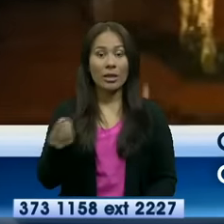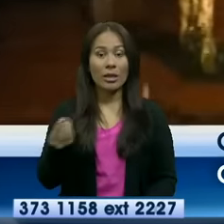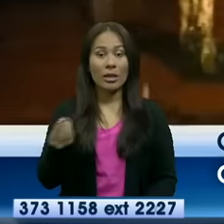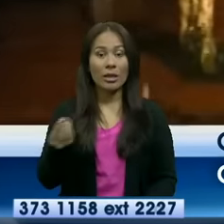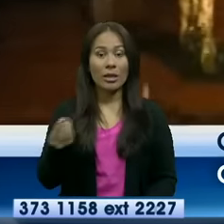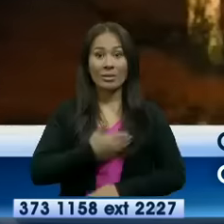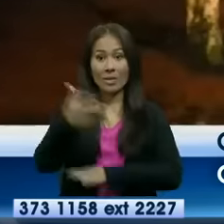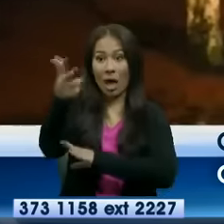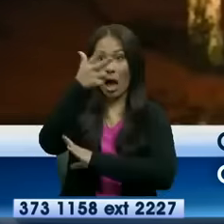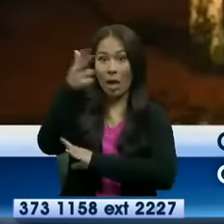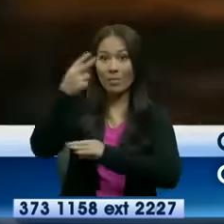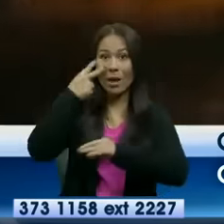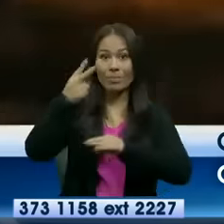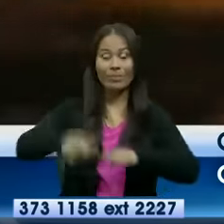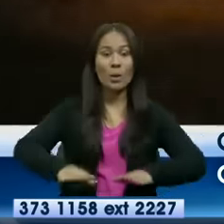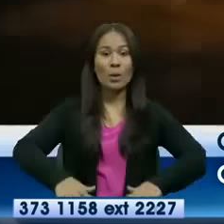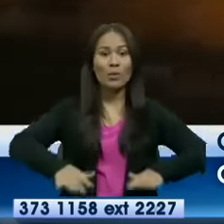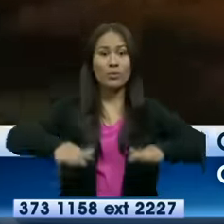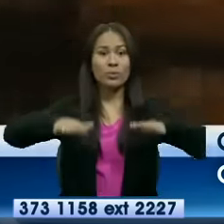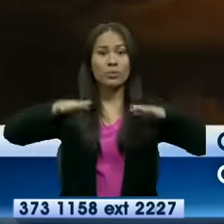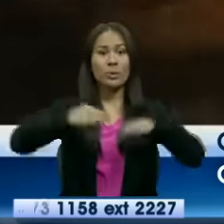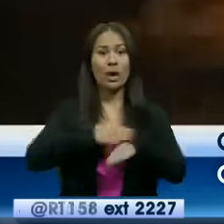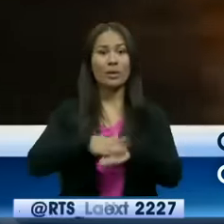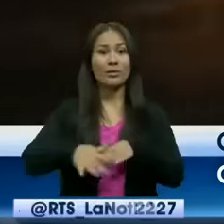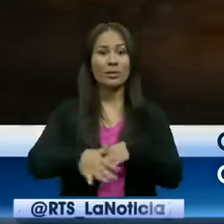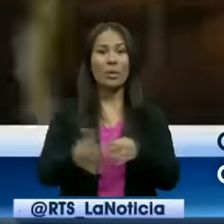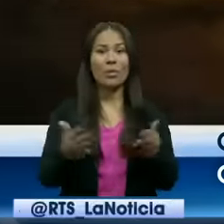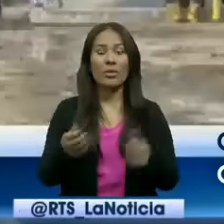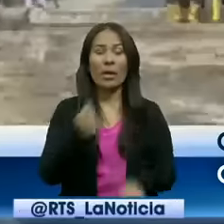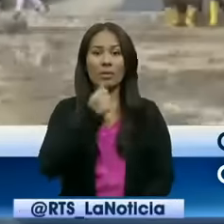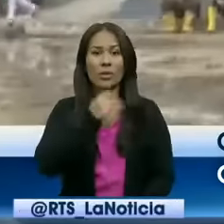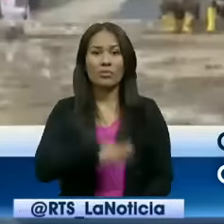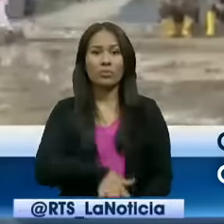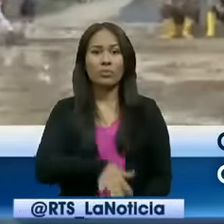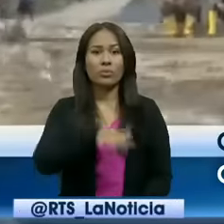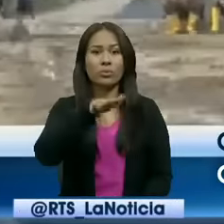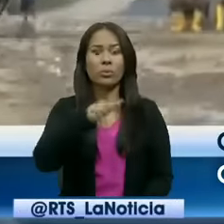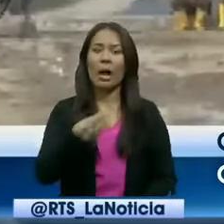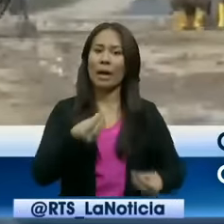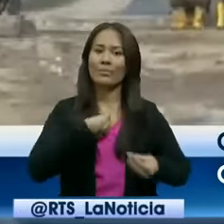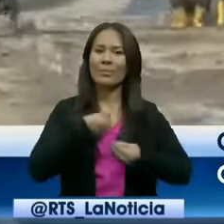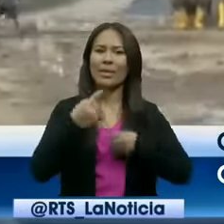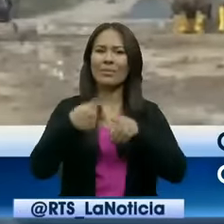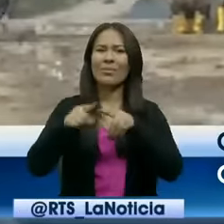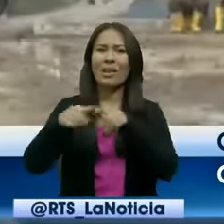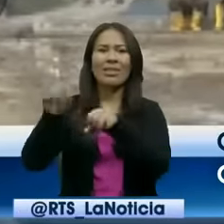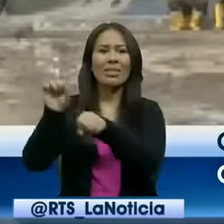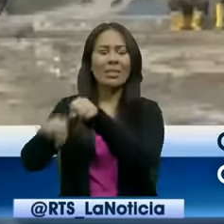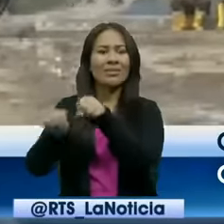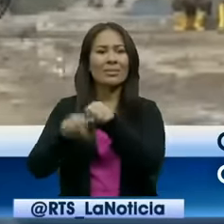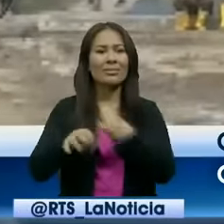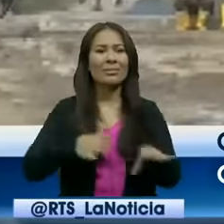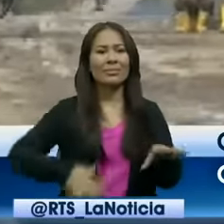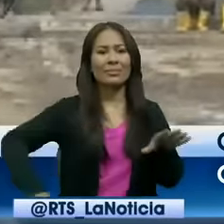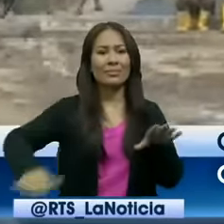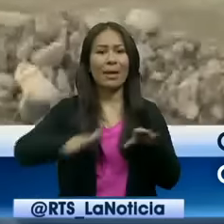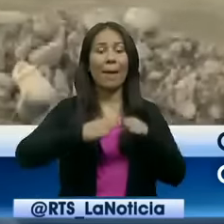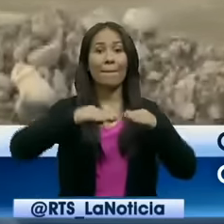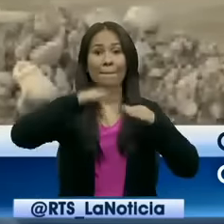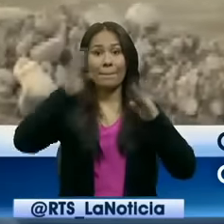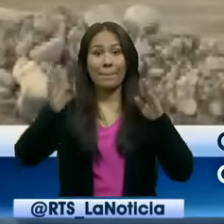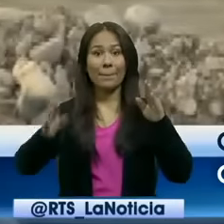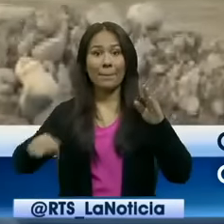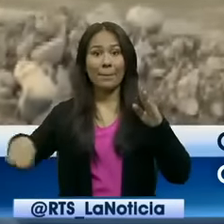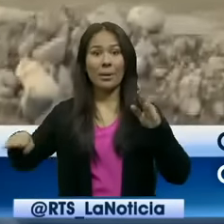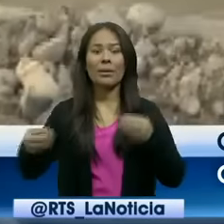la magnitud de la creciente del río minutos antes de su desbordamiento, también hubo varios destrozos como del acceso al puente peatonal y el